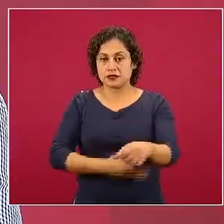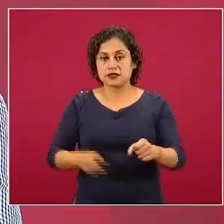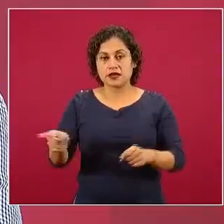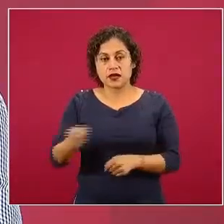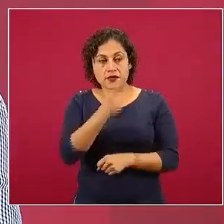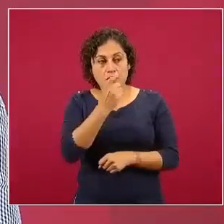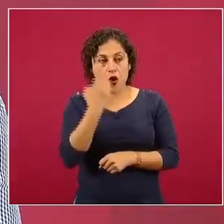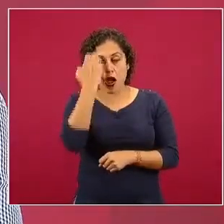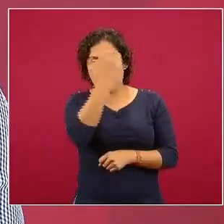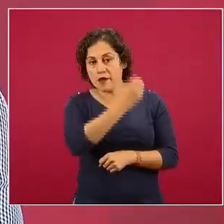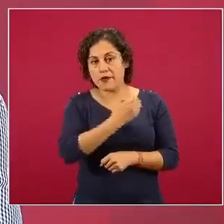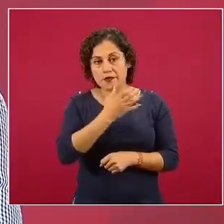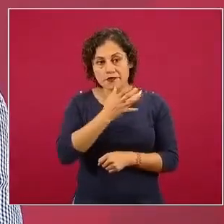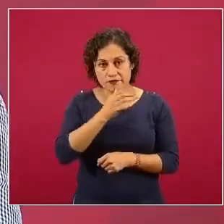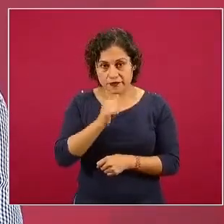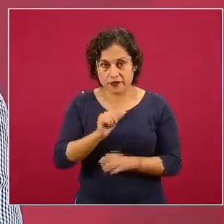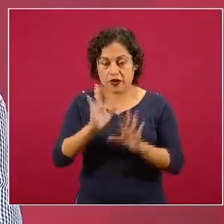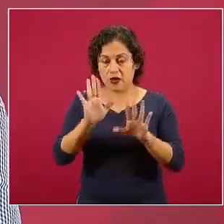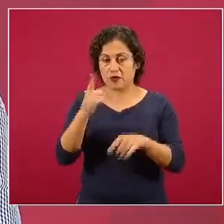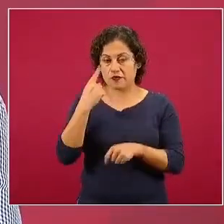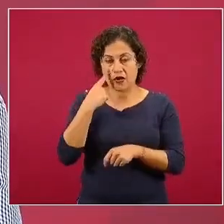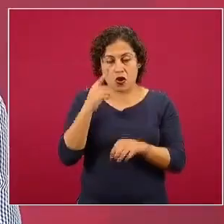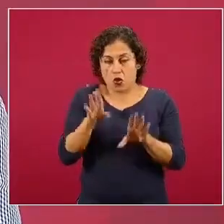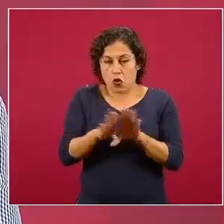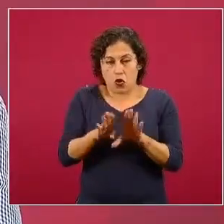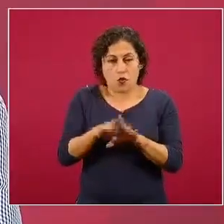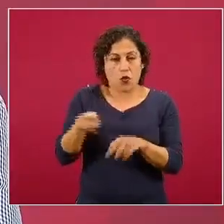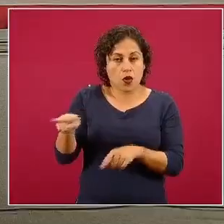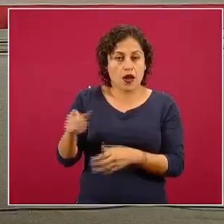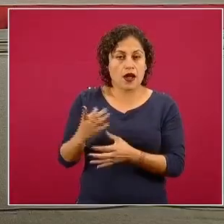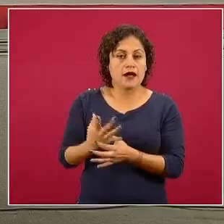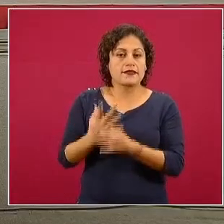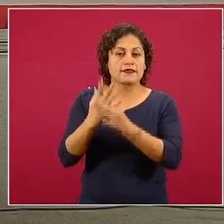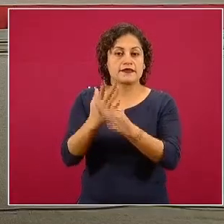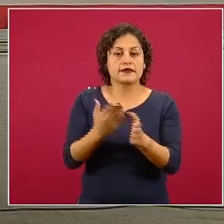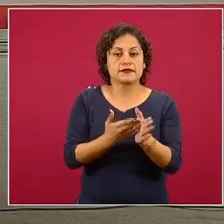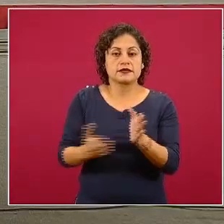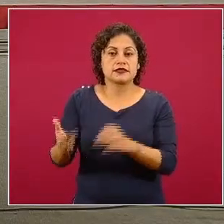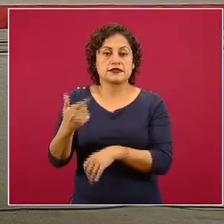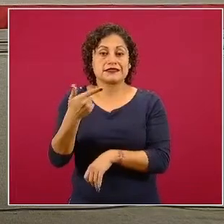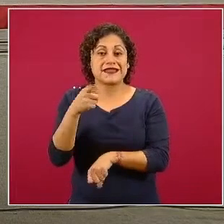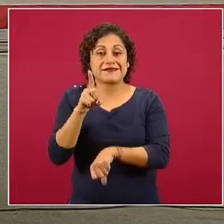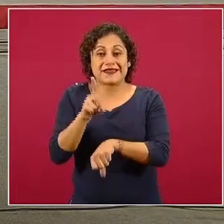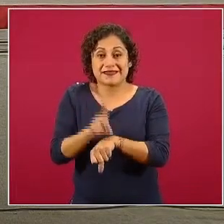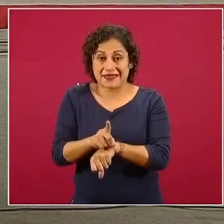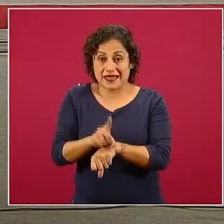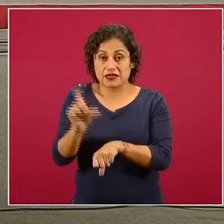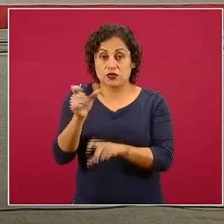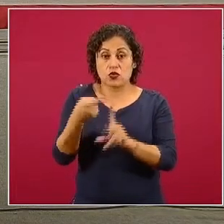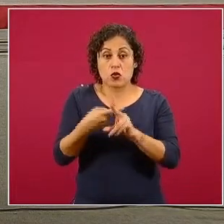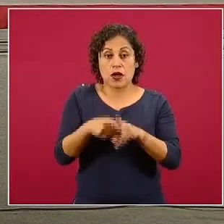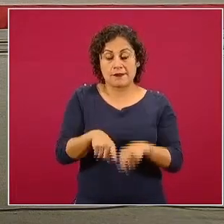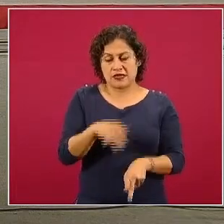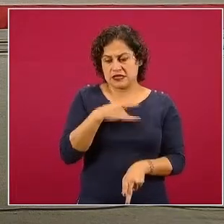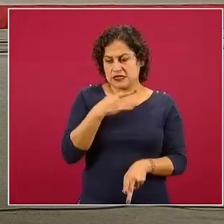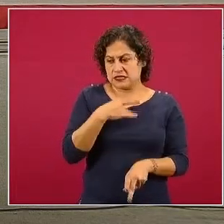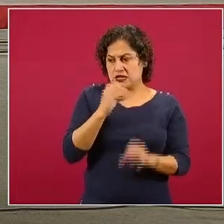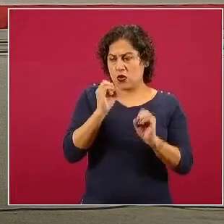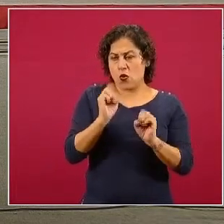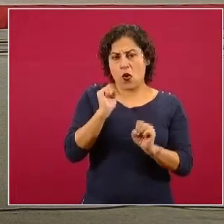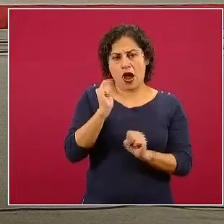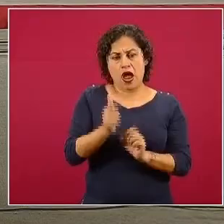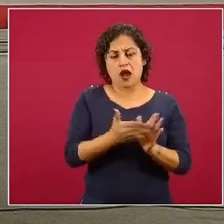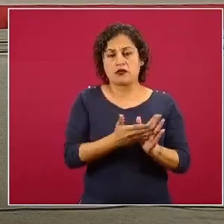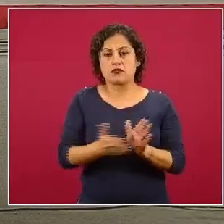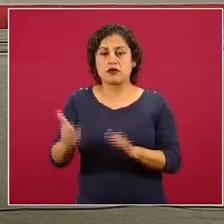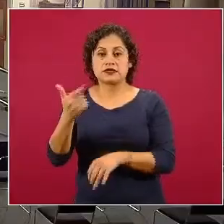diagnóstico precisamente decimos que debe de ser preferentemente en los primeros 7 días, aunque igual se puede dar un margen de hasta